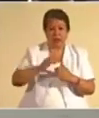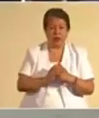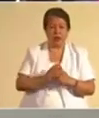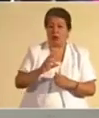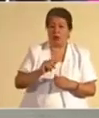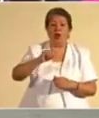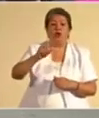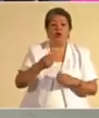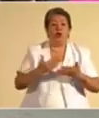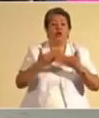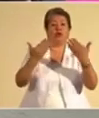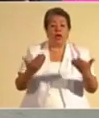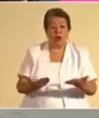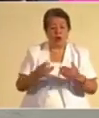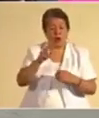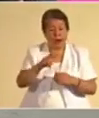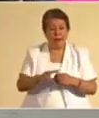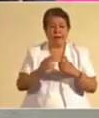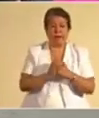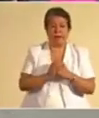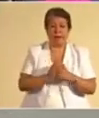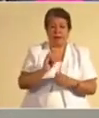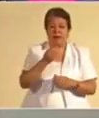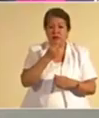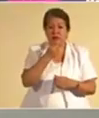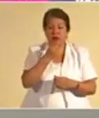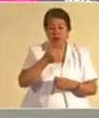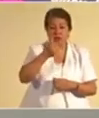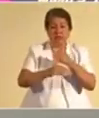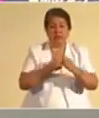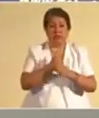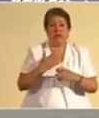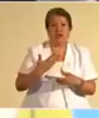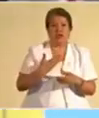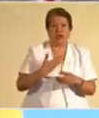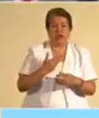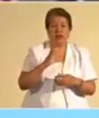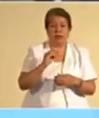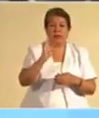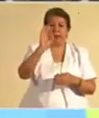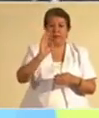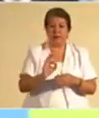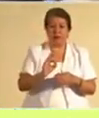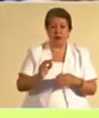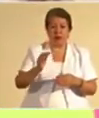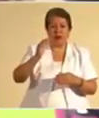la realidad. Si un niño a los 6 años de edad tiene el 90% de madurez en su